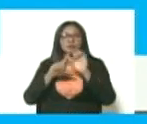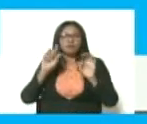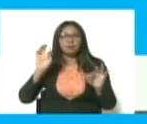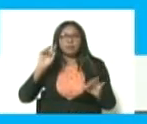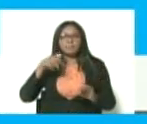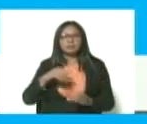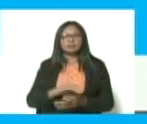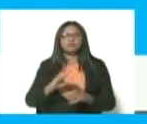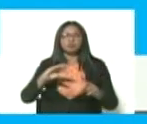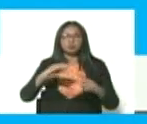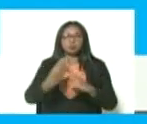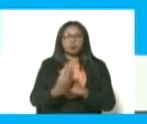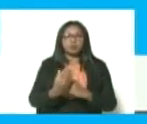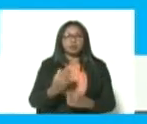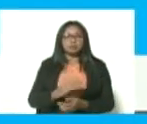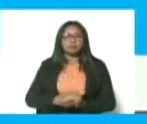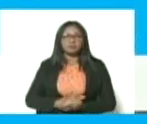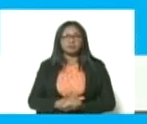religiosos, culturales,